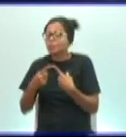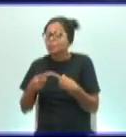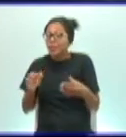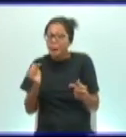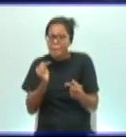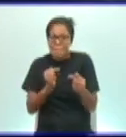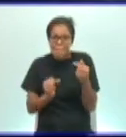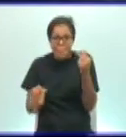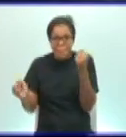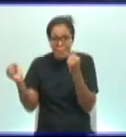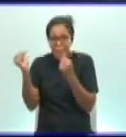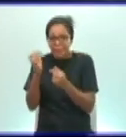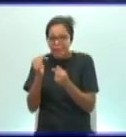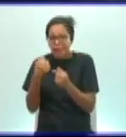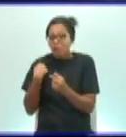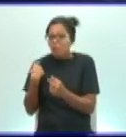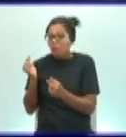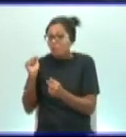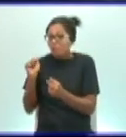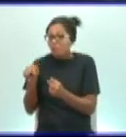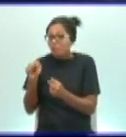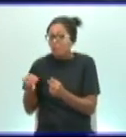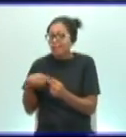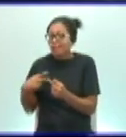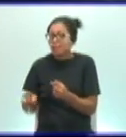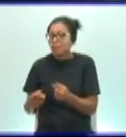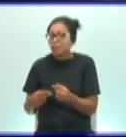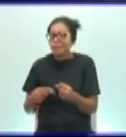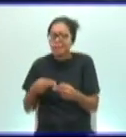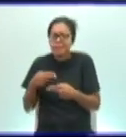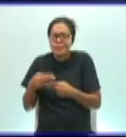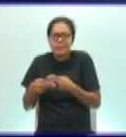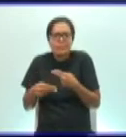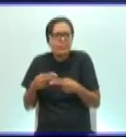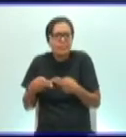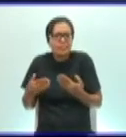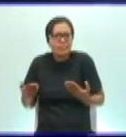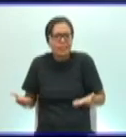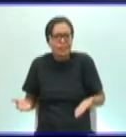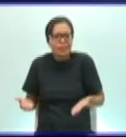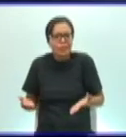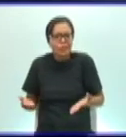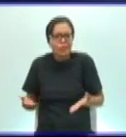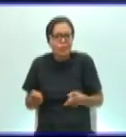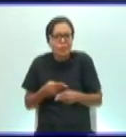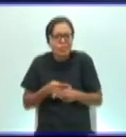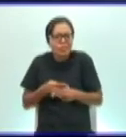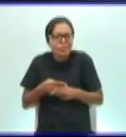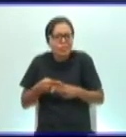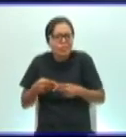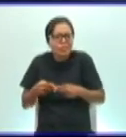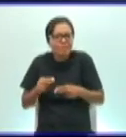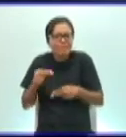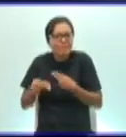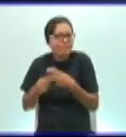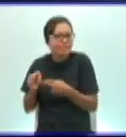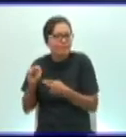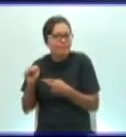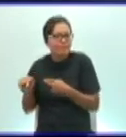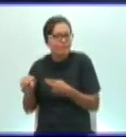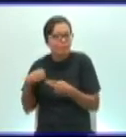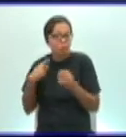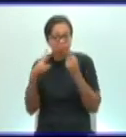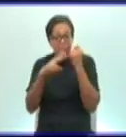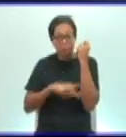vuelvo a insistir en la idea, en los hechos que lo representan. Yo no puedo valorar una figura si yo no tomo